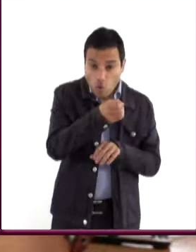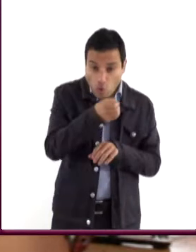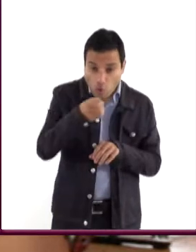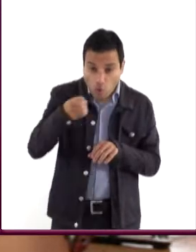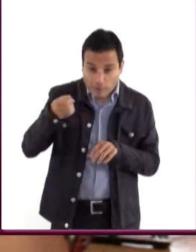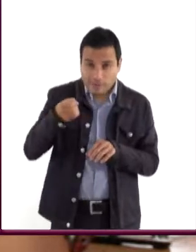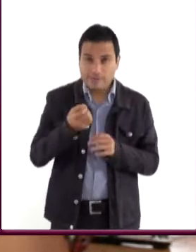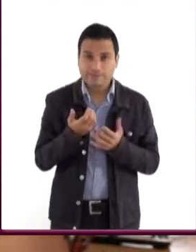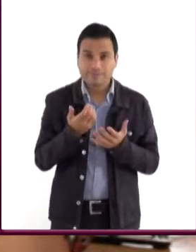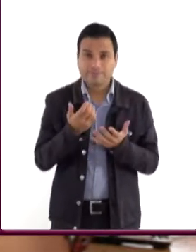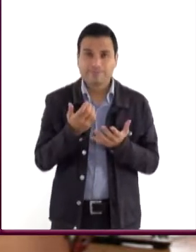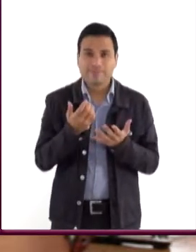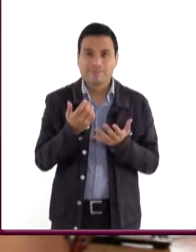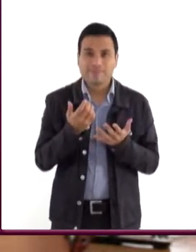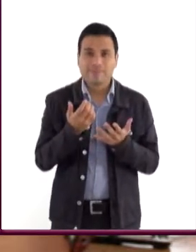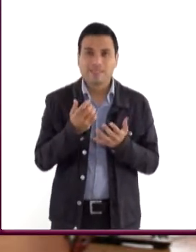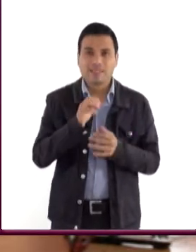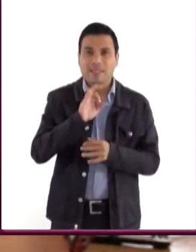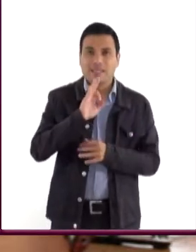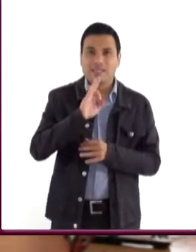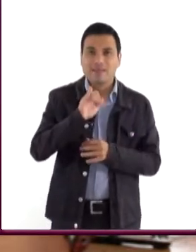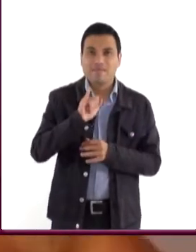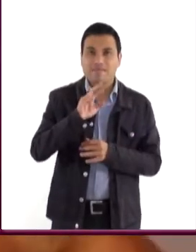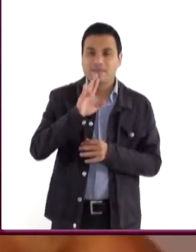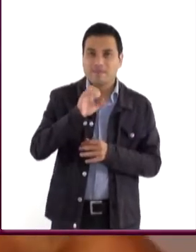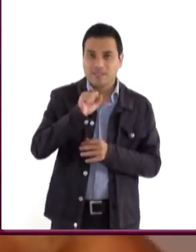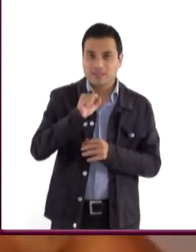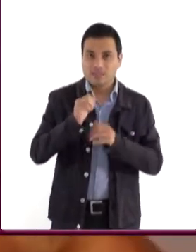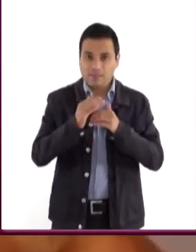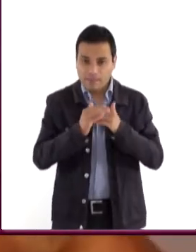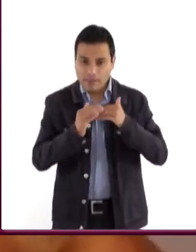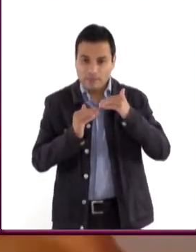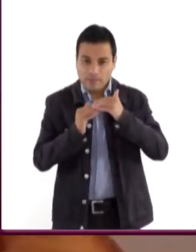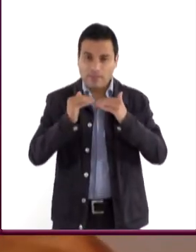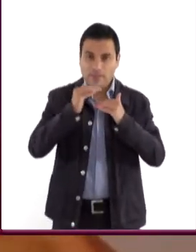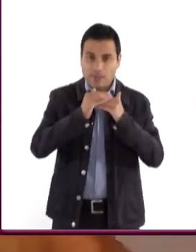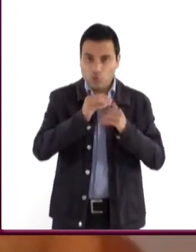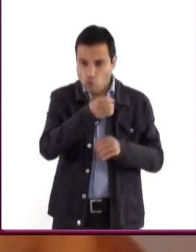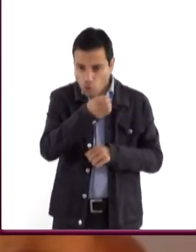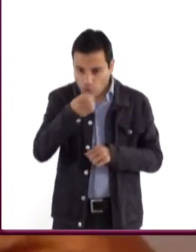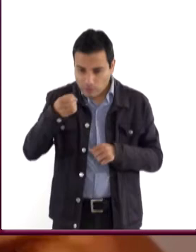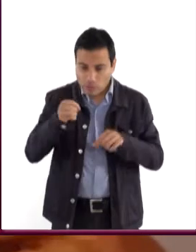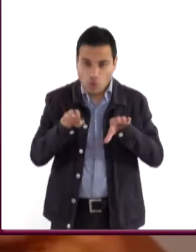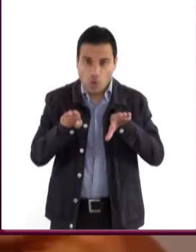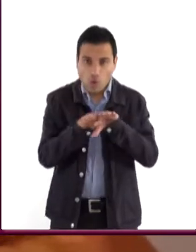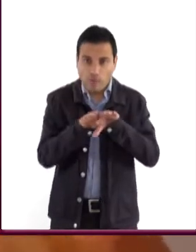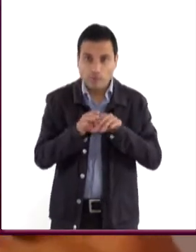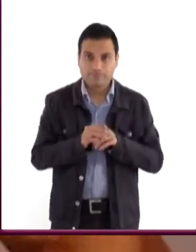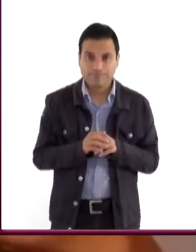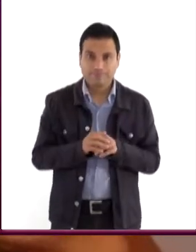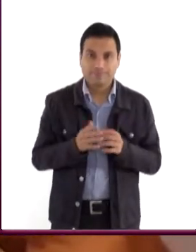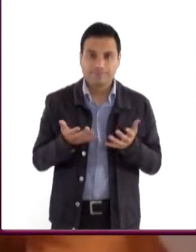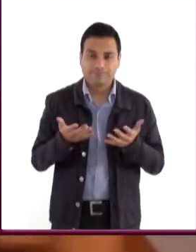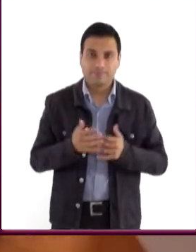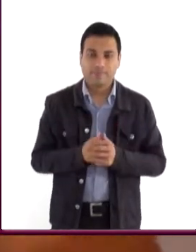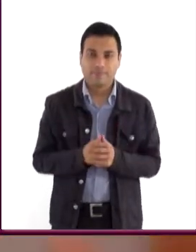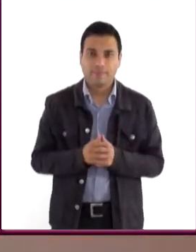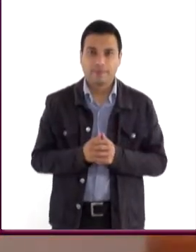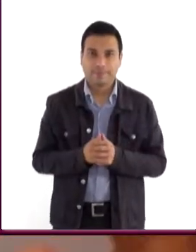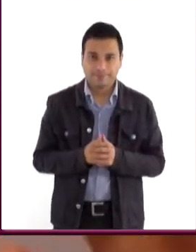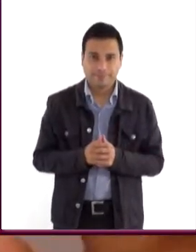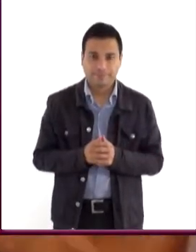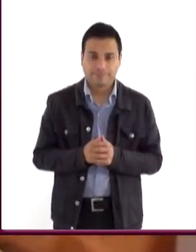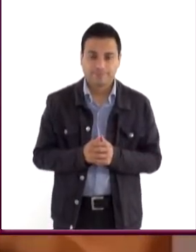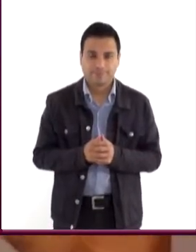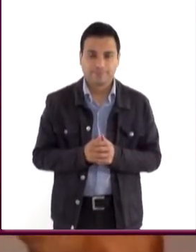como en una forma, las fibras que tiene y como su estructura, está en forma helicoidal, que es como en forma de